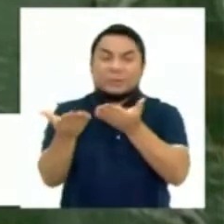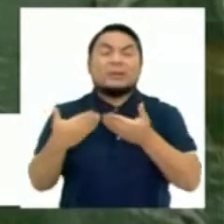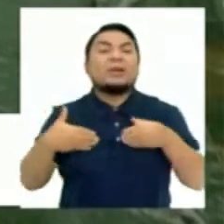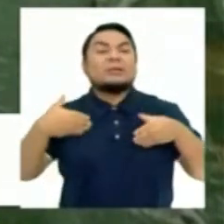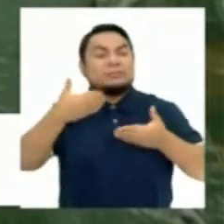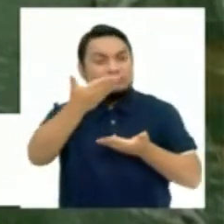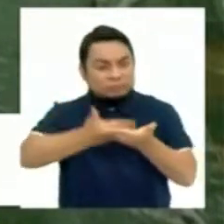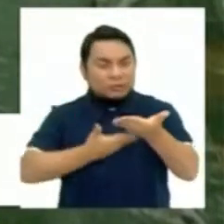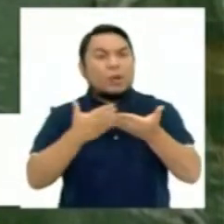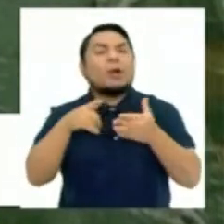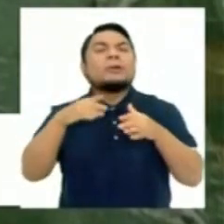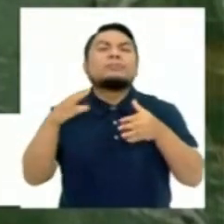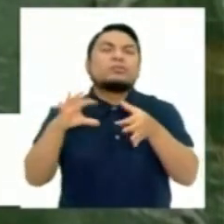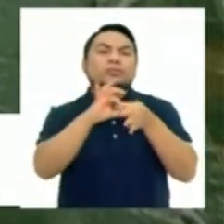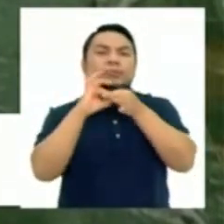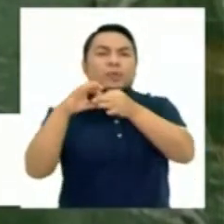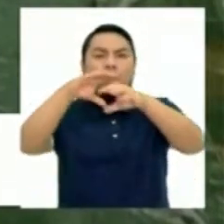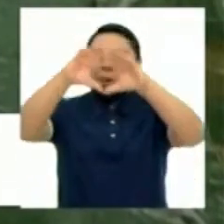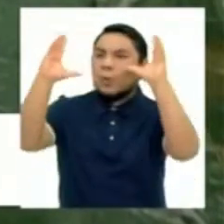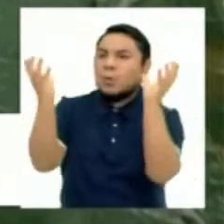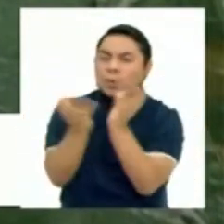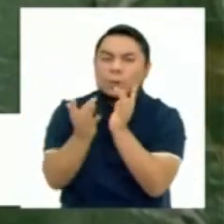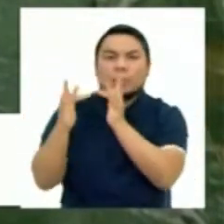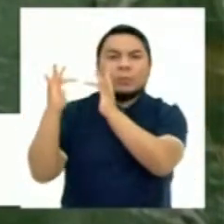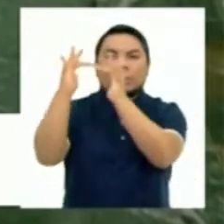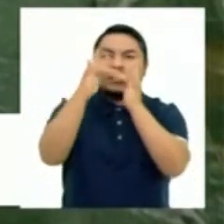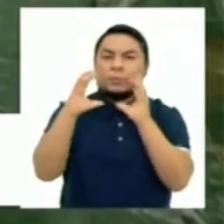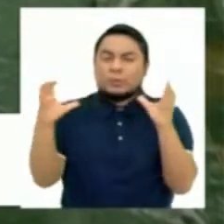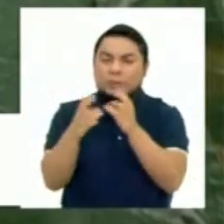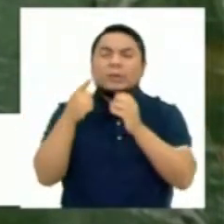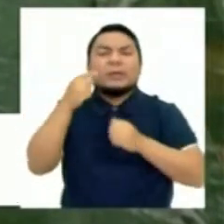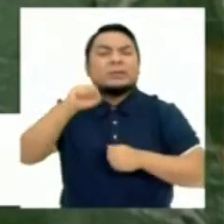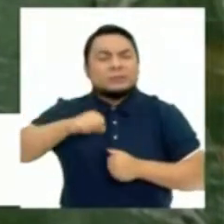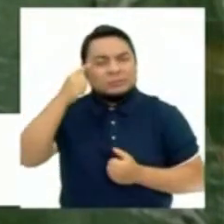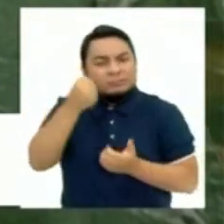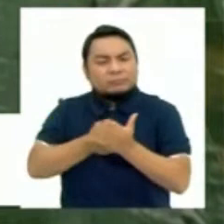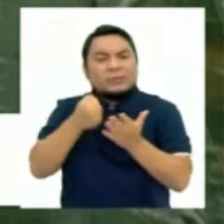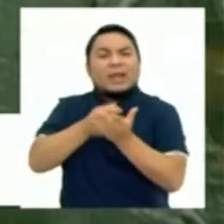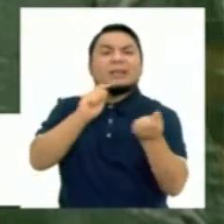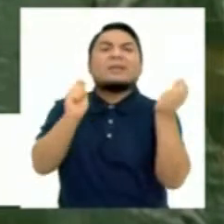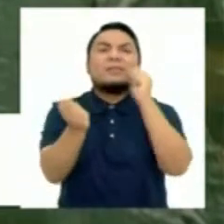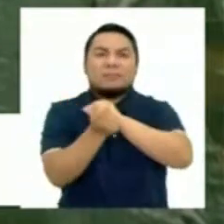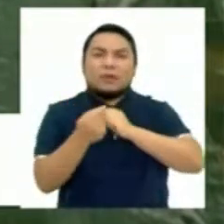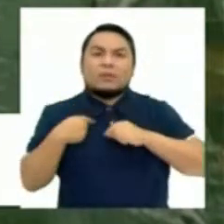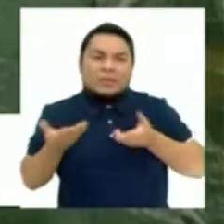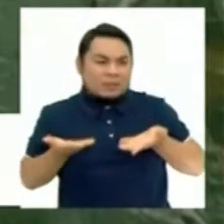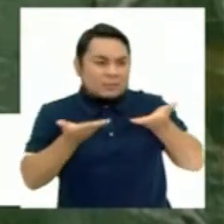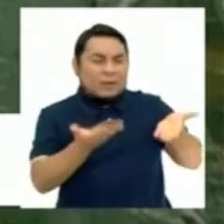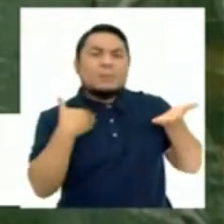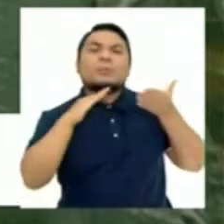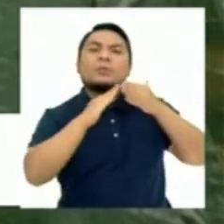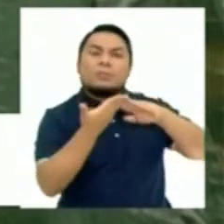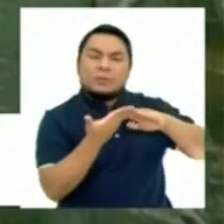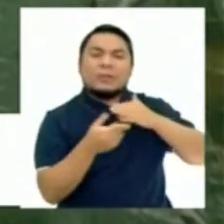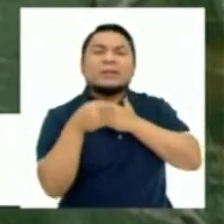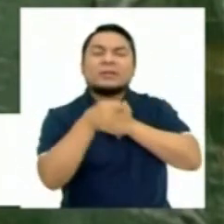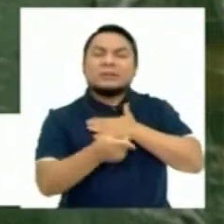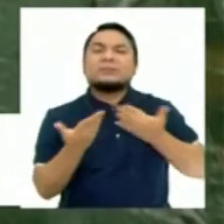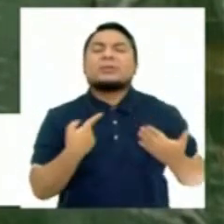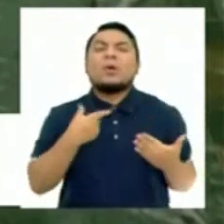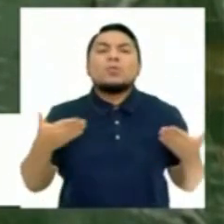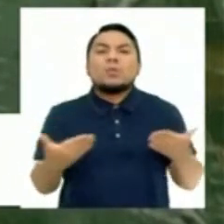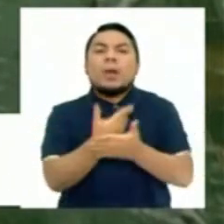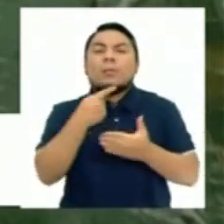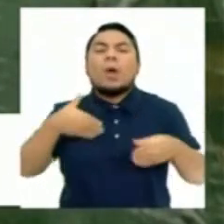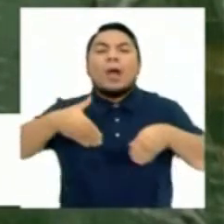contrato social global con las que inspiran la acción transformadora de mi pueblo. Se trata de construir un nuevo pacto